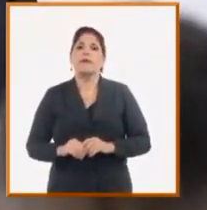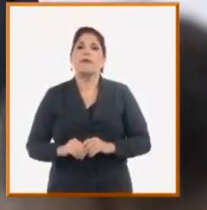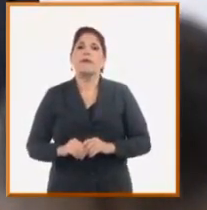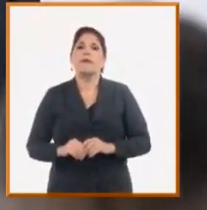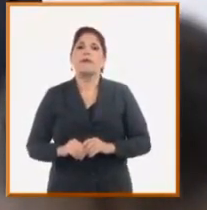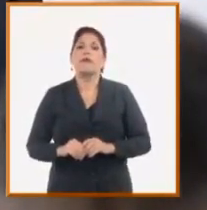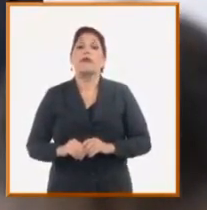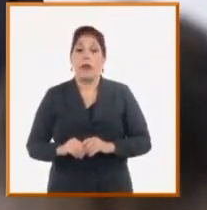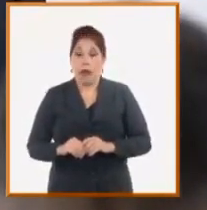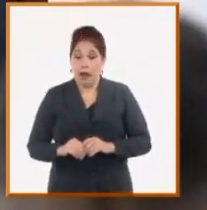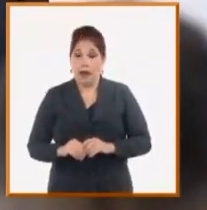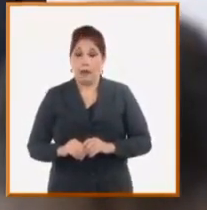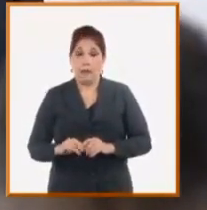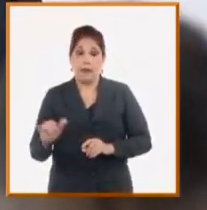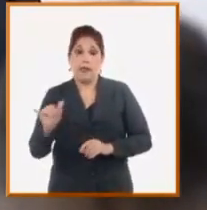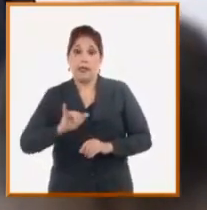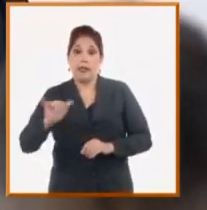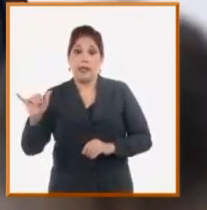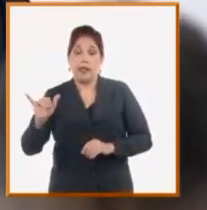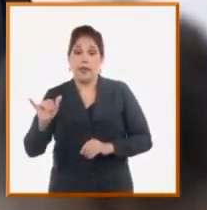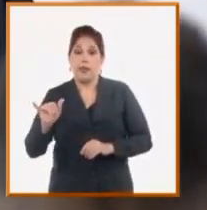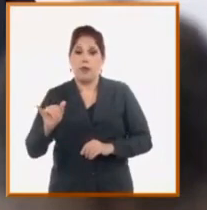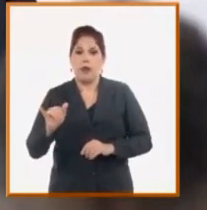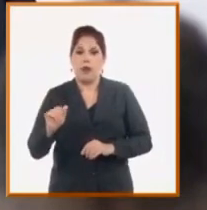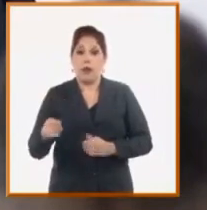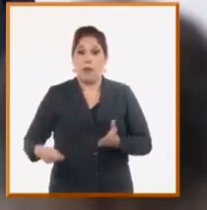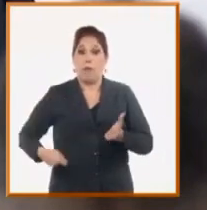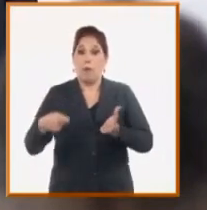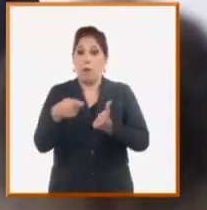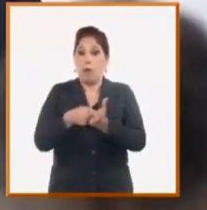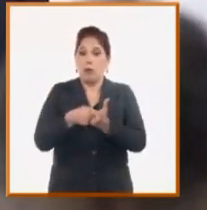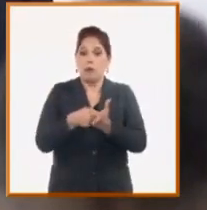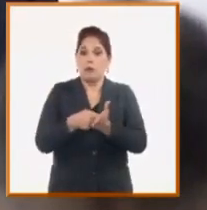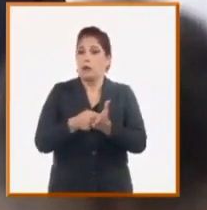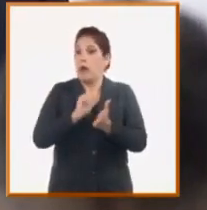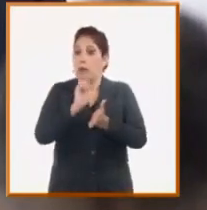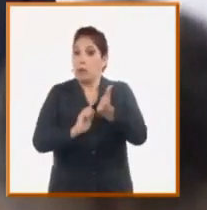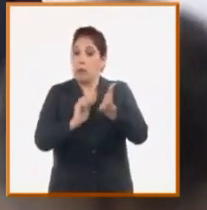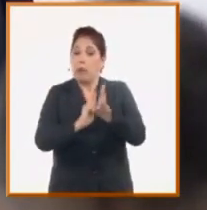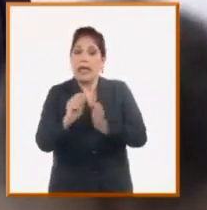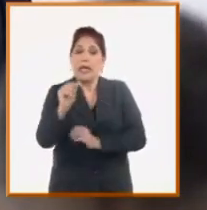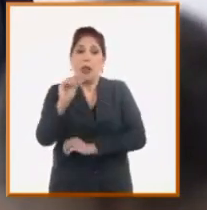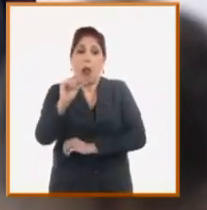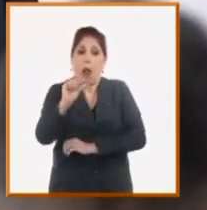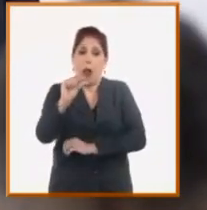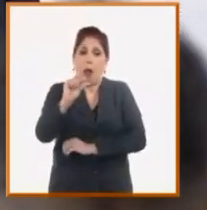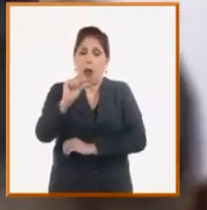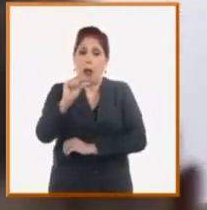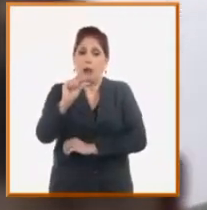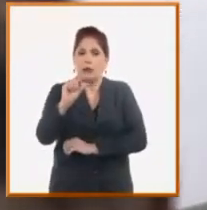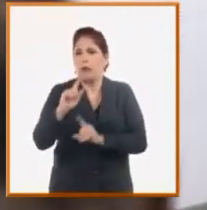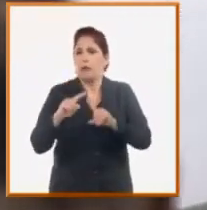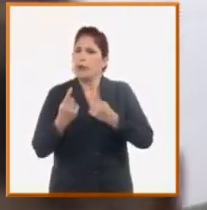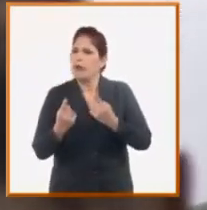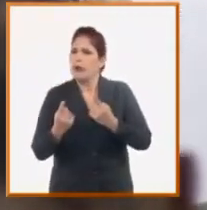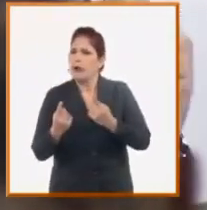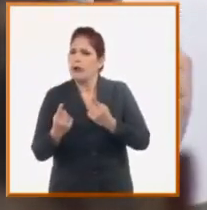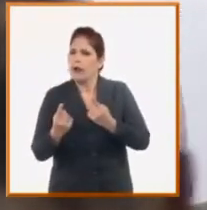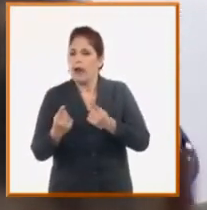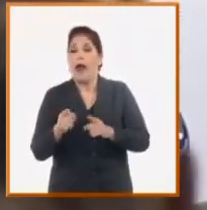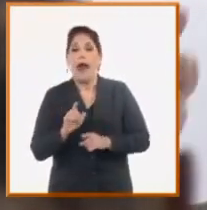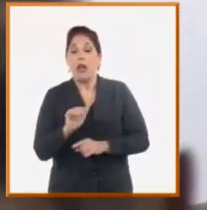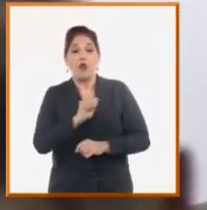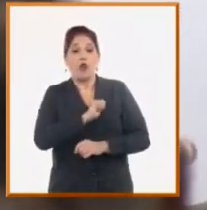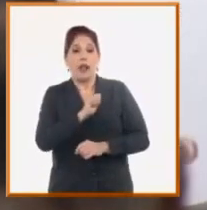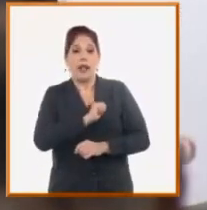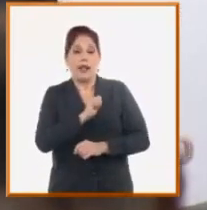Los aranceles son extremadamente bajos, muy bajos. ¿Por qué no se habían subido? Porque no queríamos